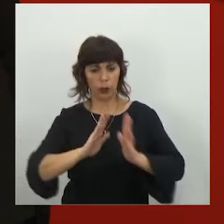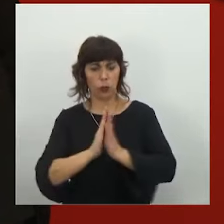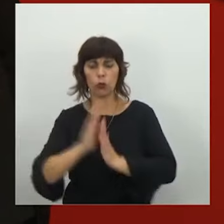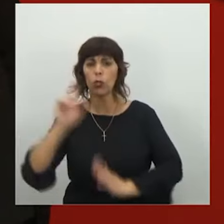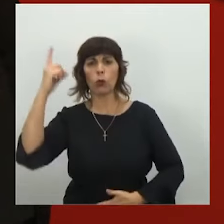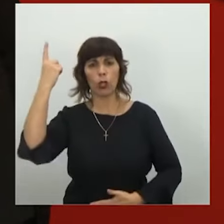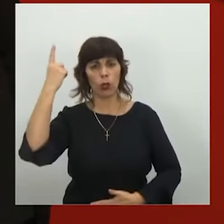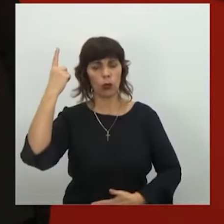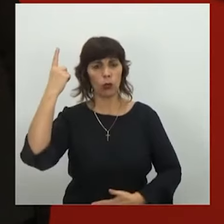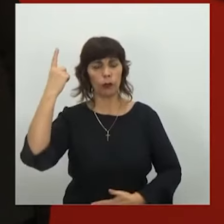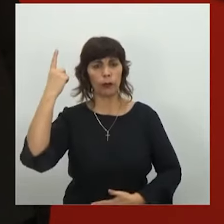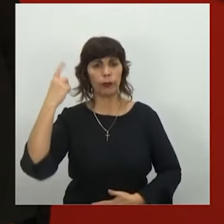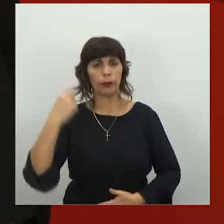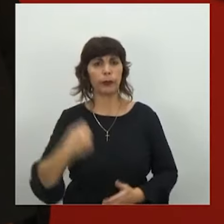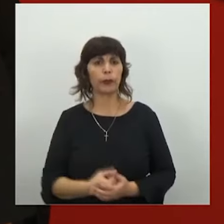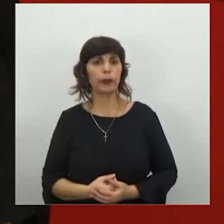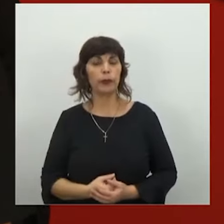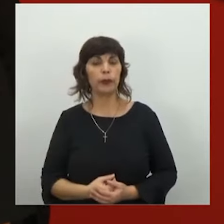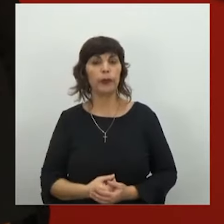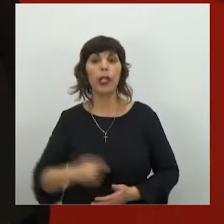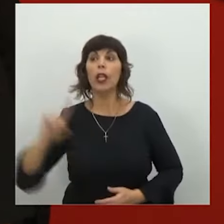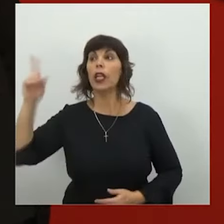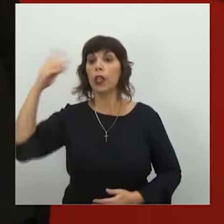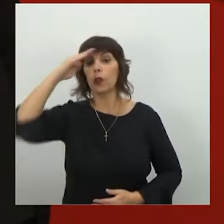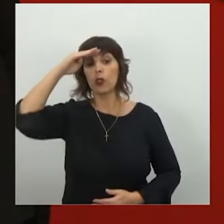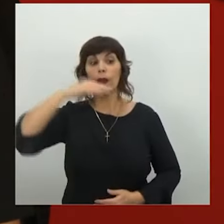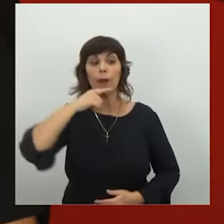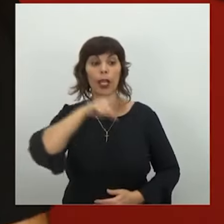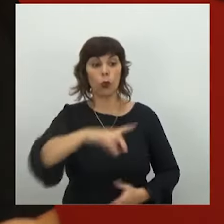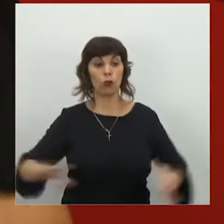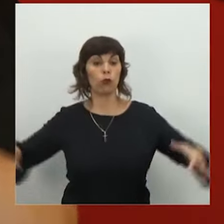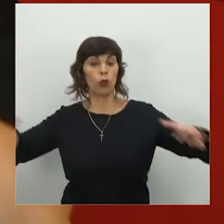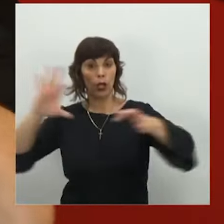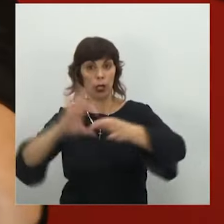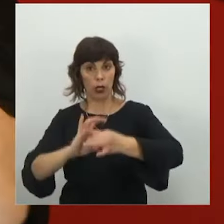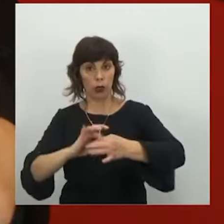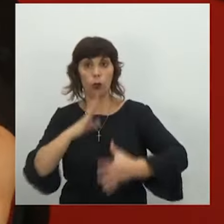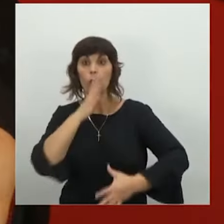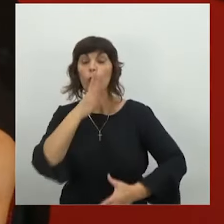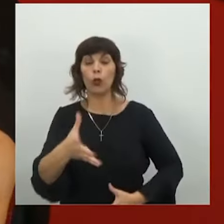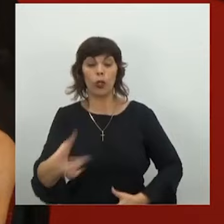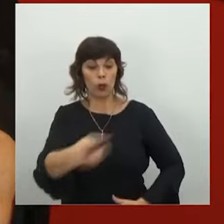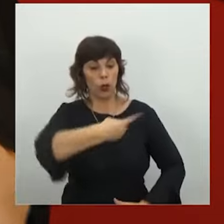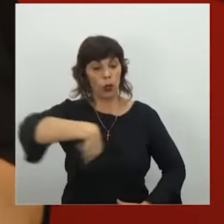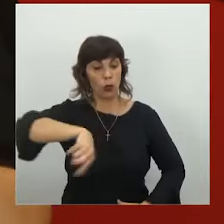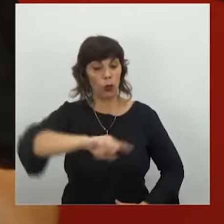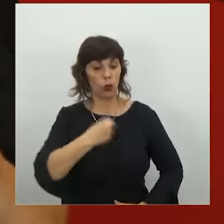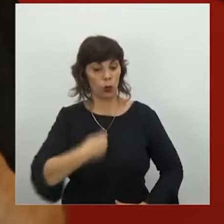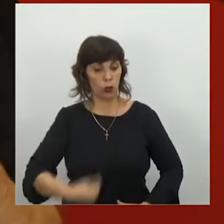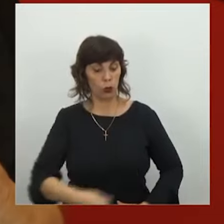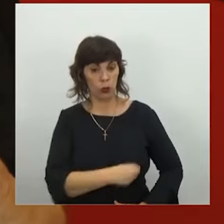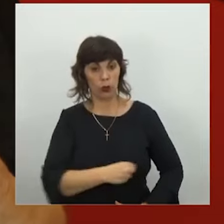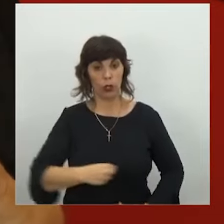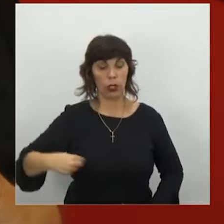Dios, y con Dios el Padre. Porque nosotros cristianos